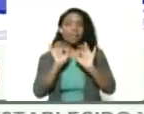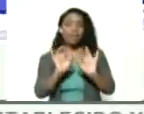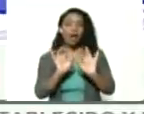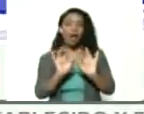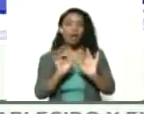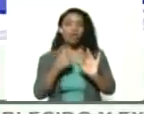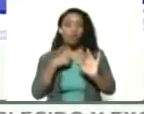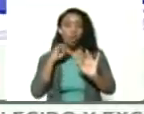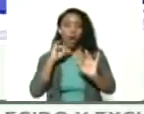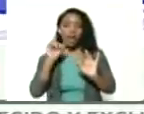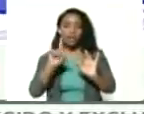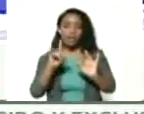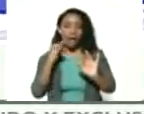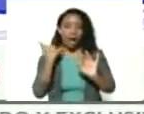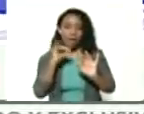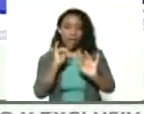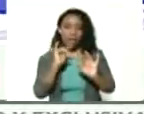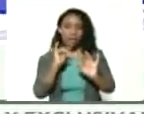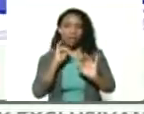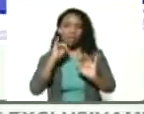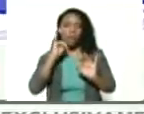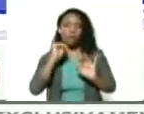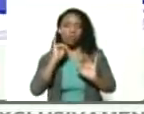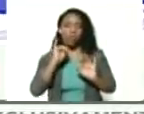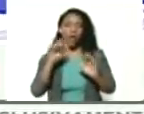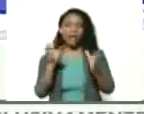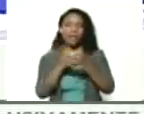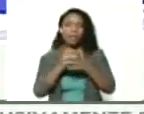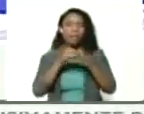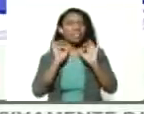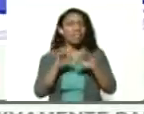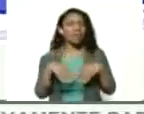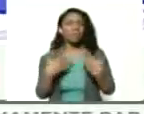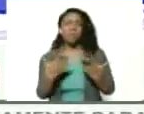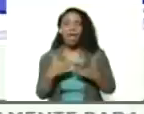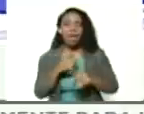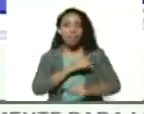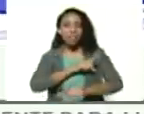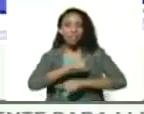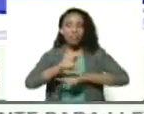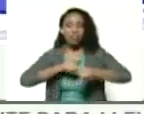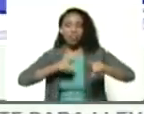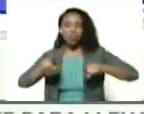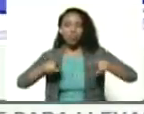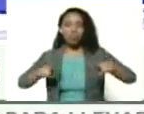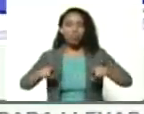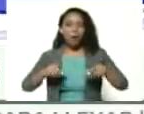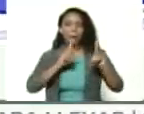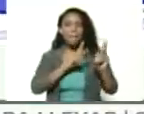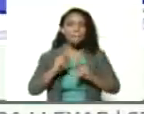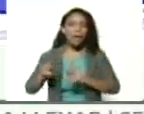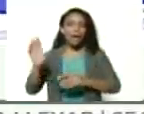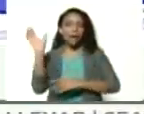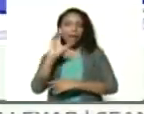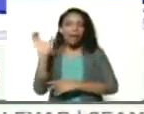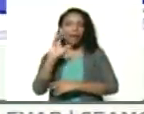anuncio, un equipo especial para dirigir el plan